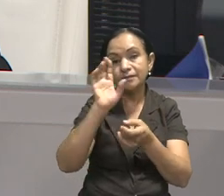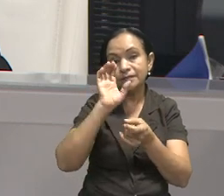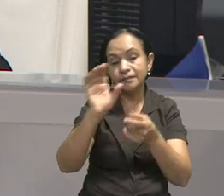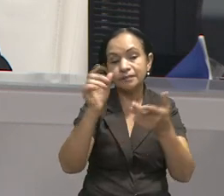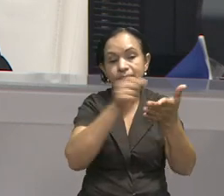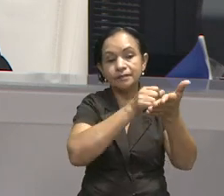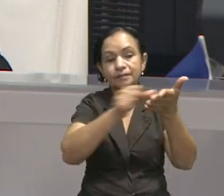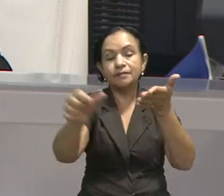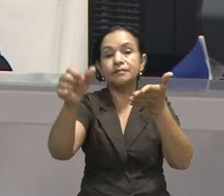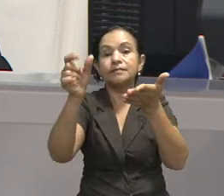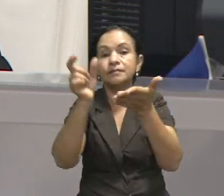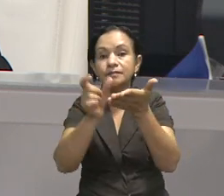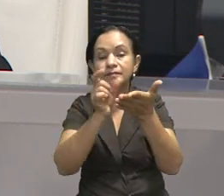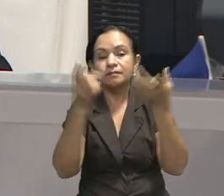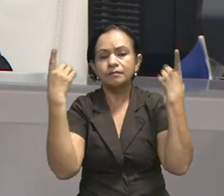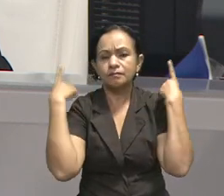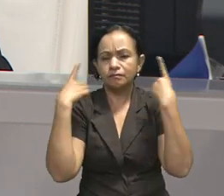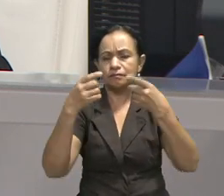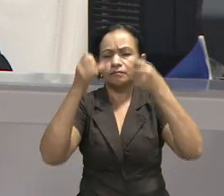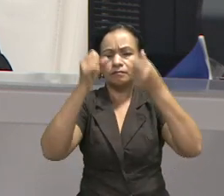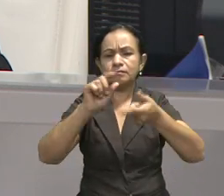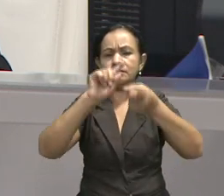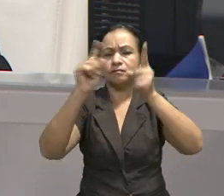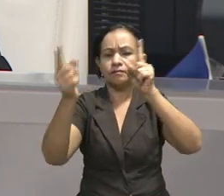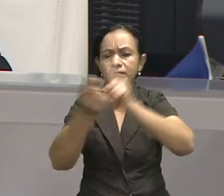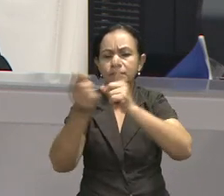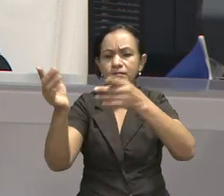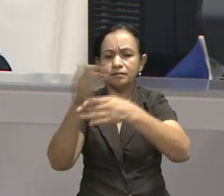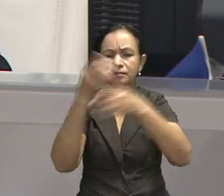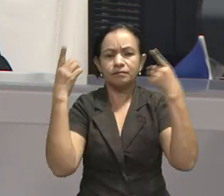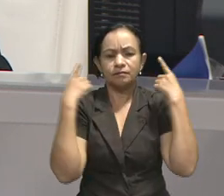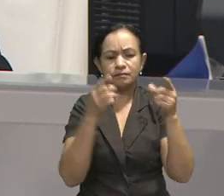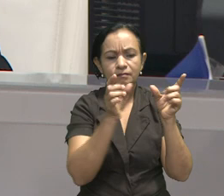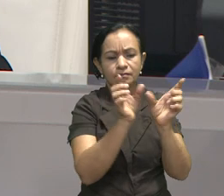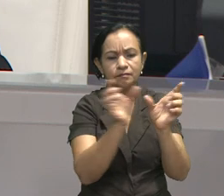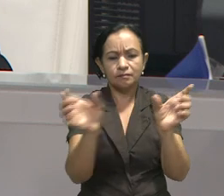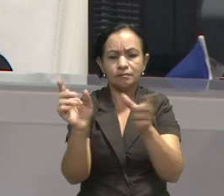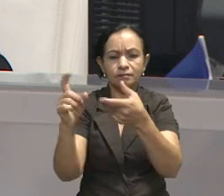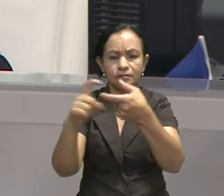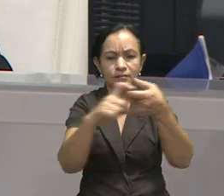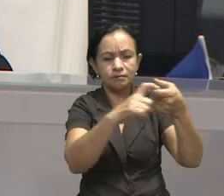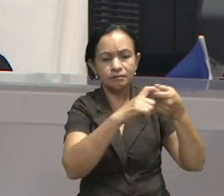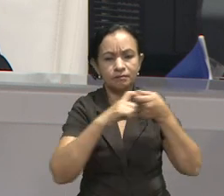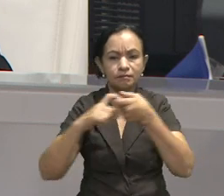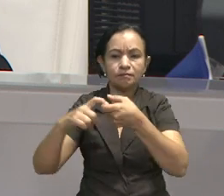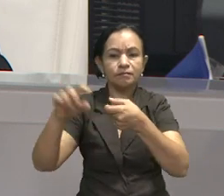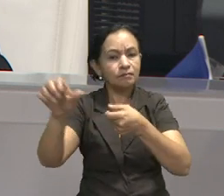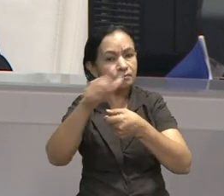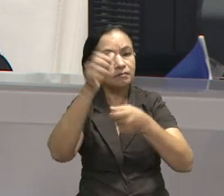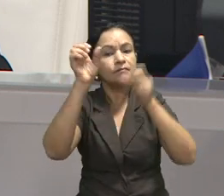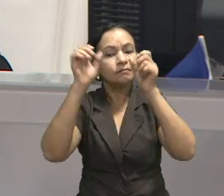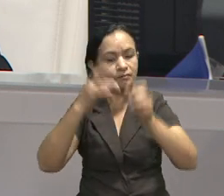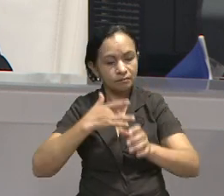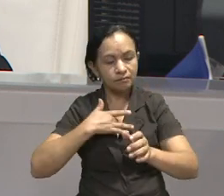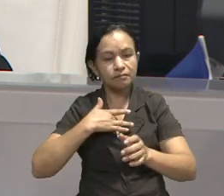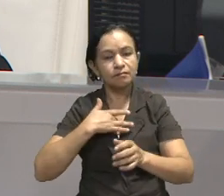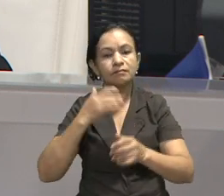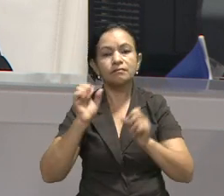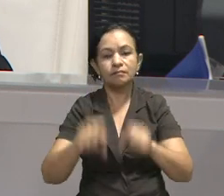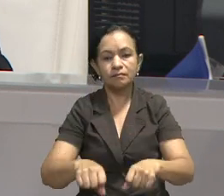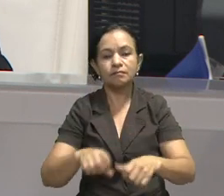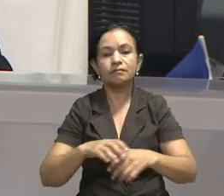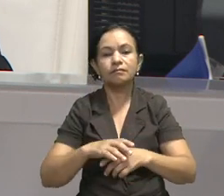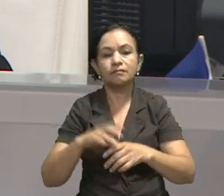el director o director general podrá crear o modificar las direcciones, coordinaciones, unidades y cualquier otra dependencia que se consideren